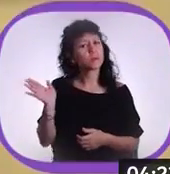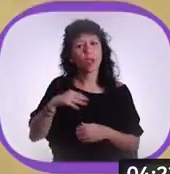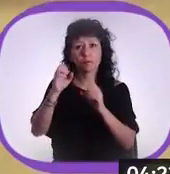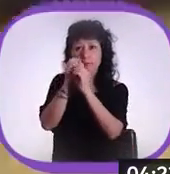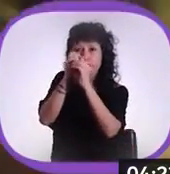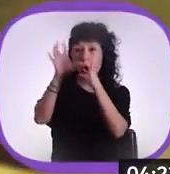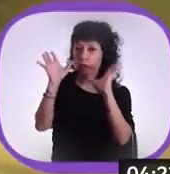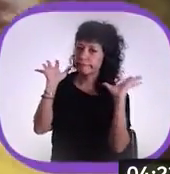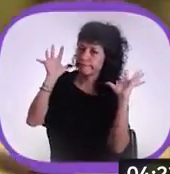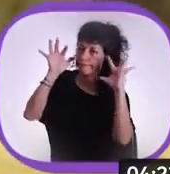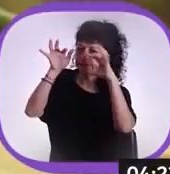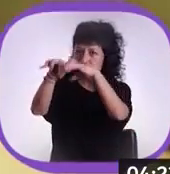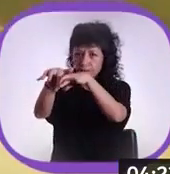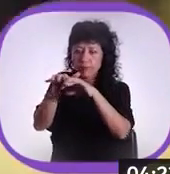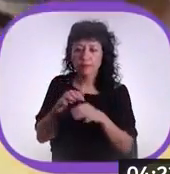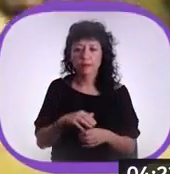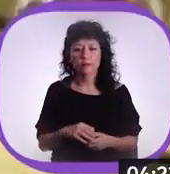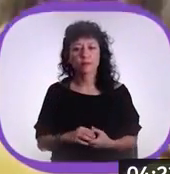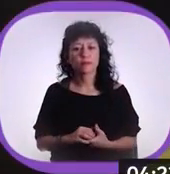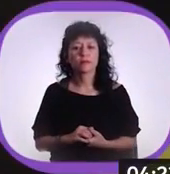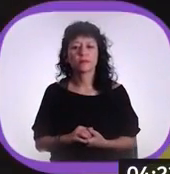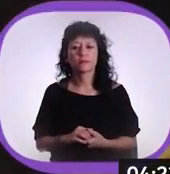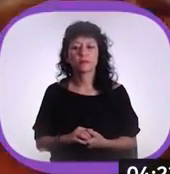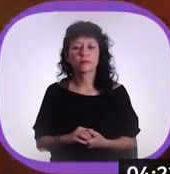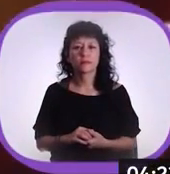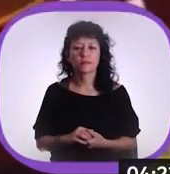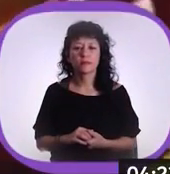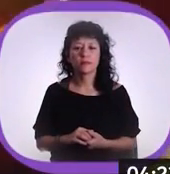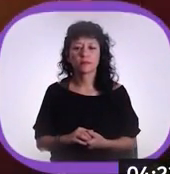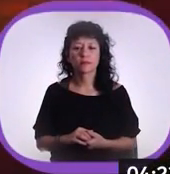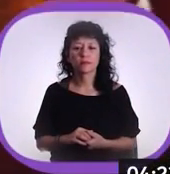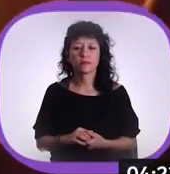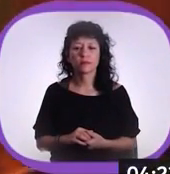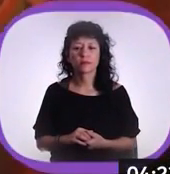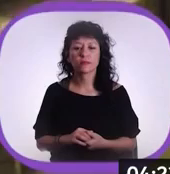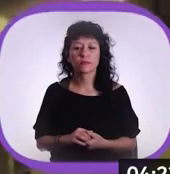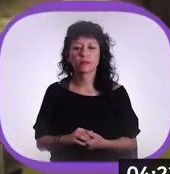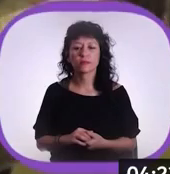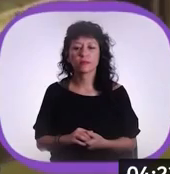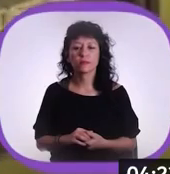¡Uh!